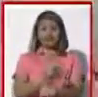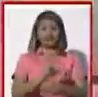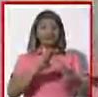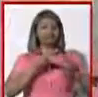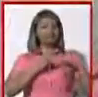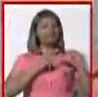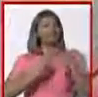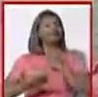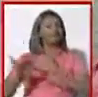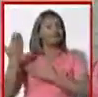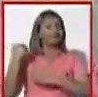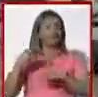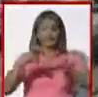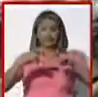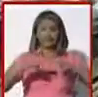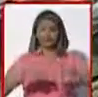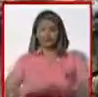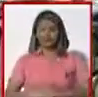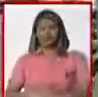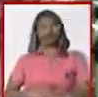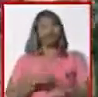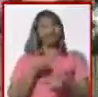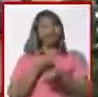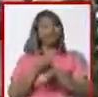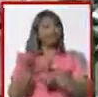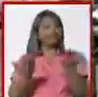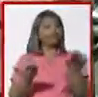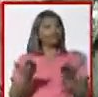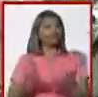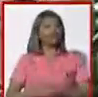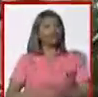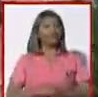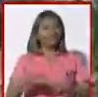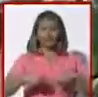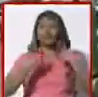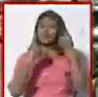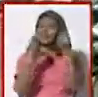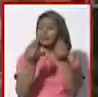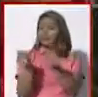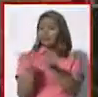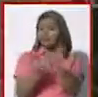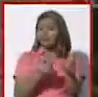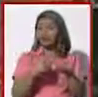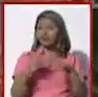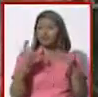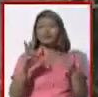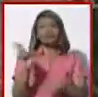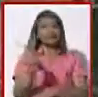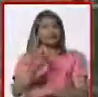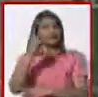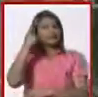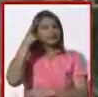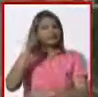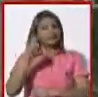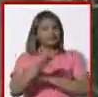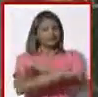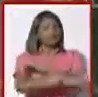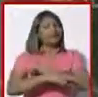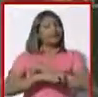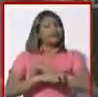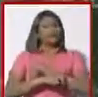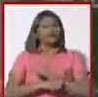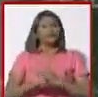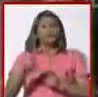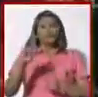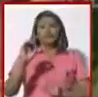ex militar, quien es investigado por la supuesta proporción de las armas que han sido utilizadas en el atraco en